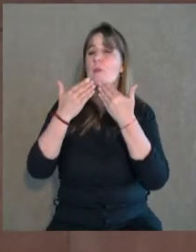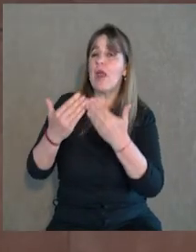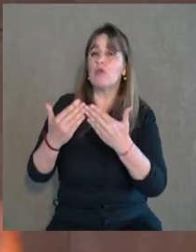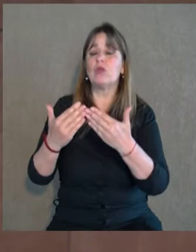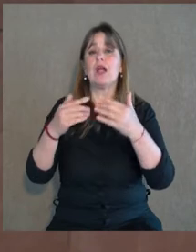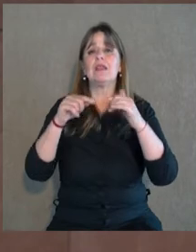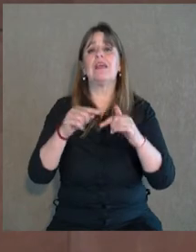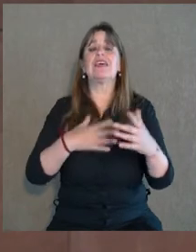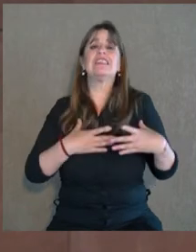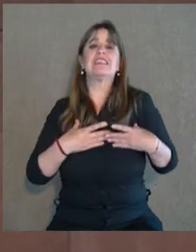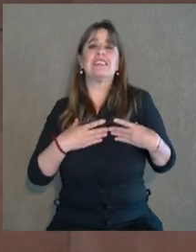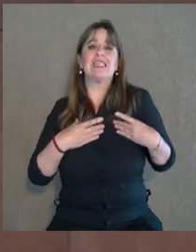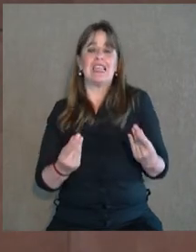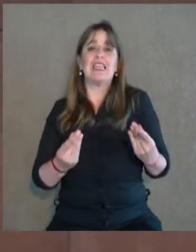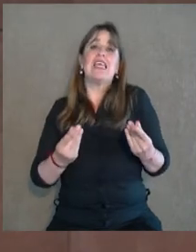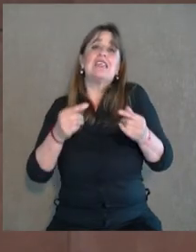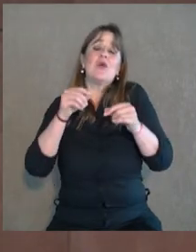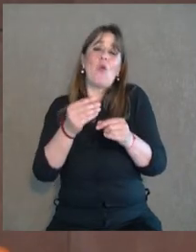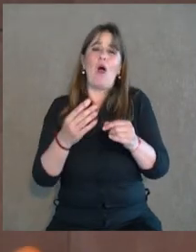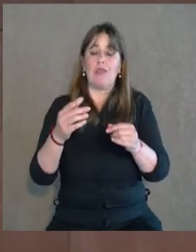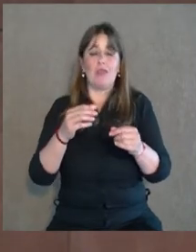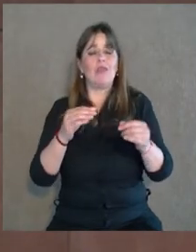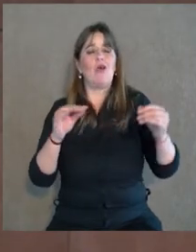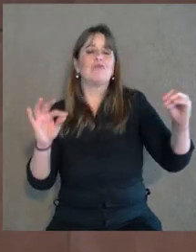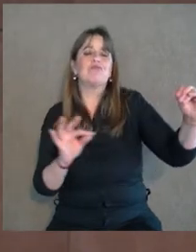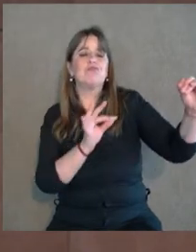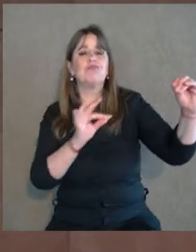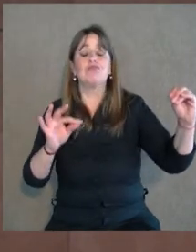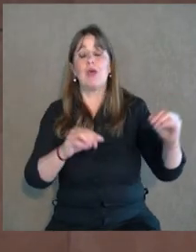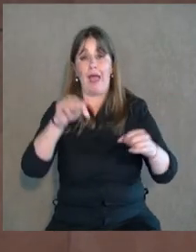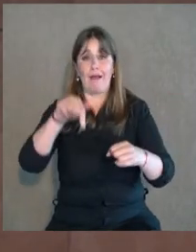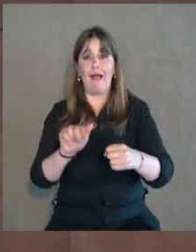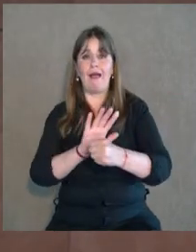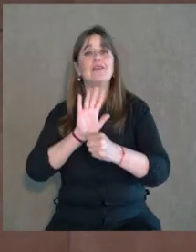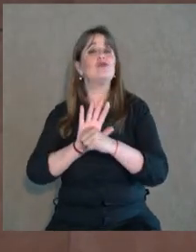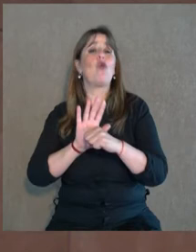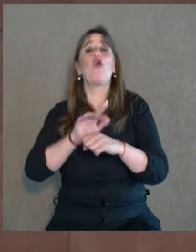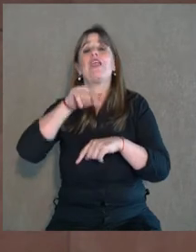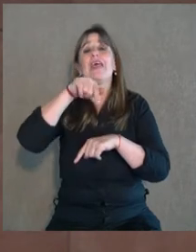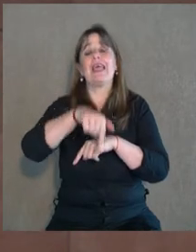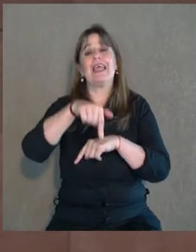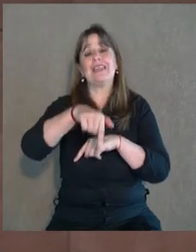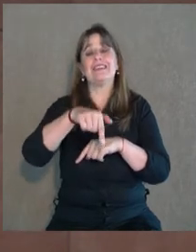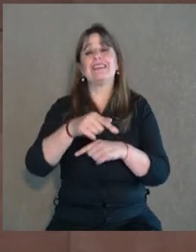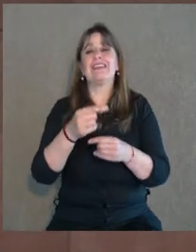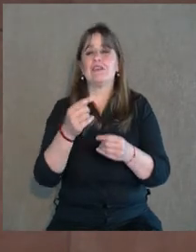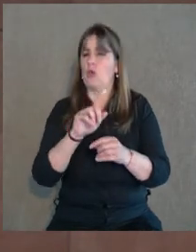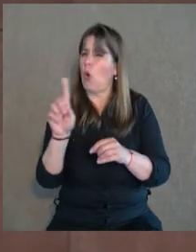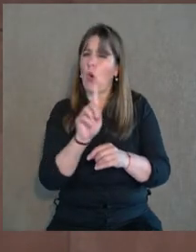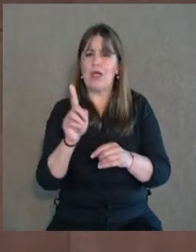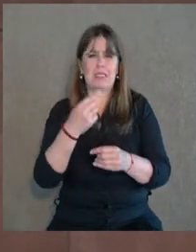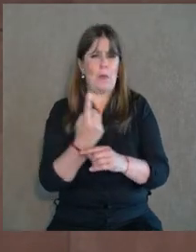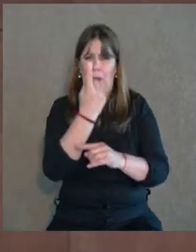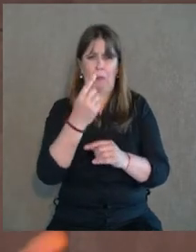qué que sentís para cuando vas a tocar con los sobre no es la primera vez que sos solista de la orquesta